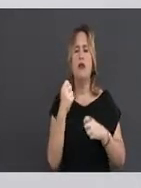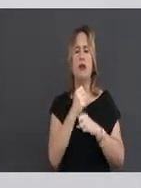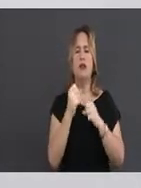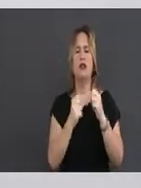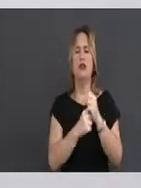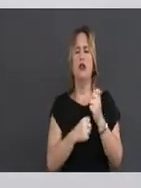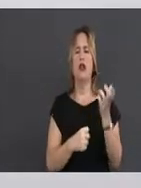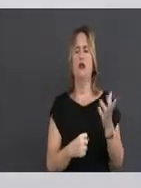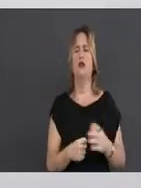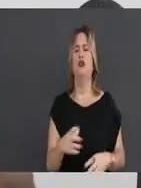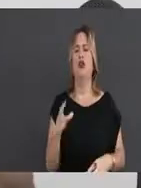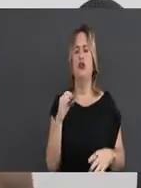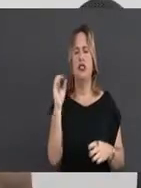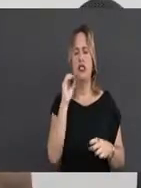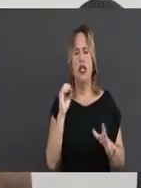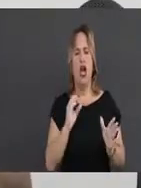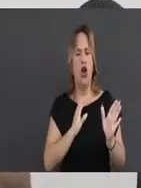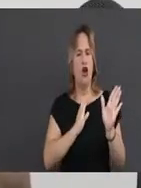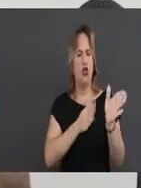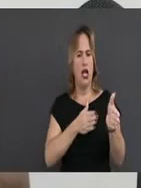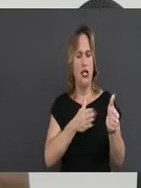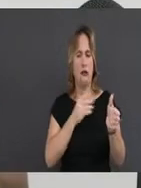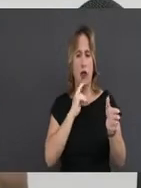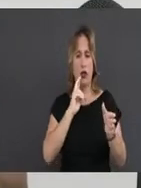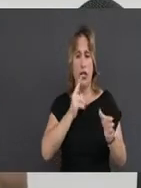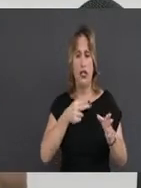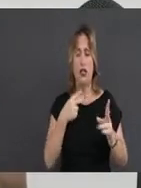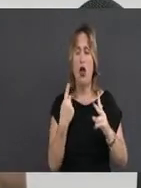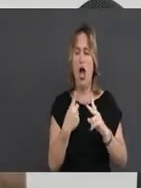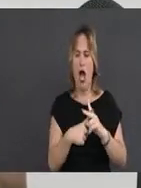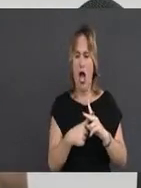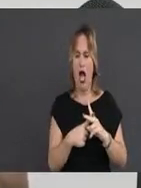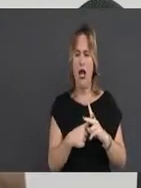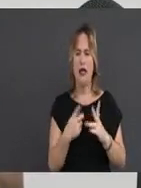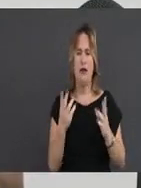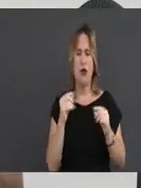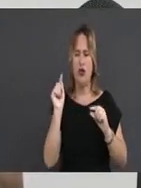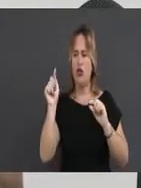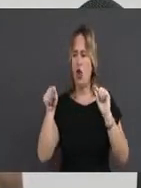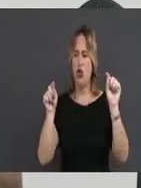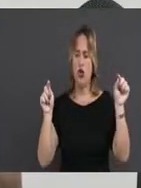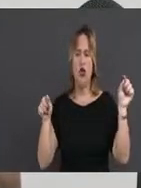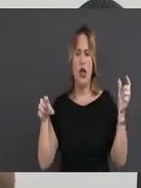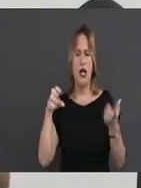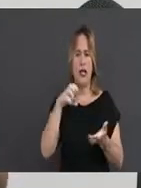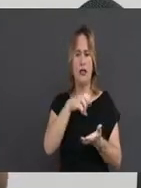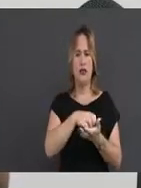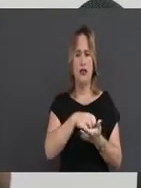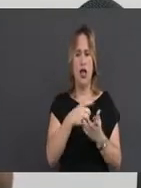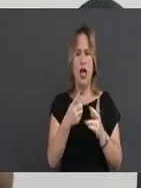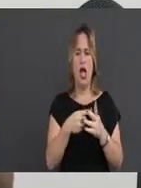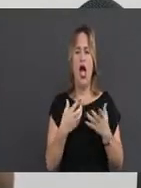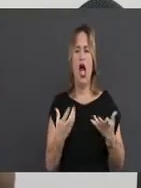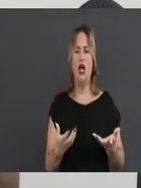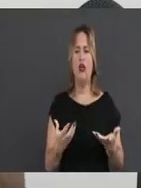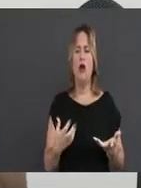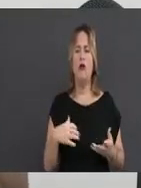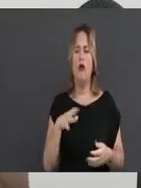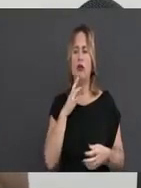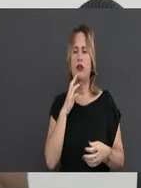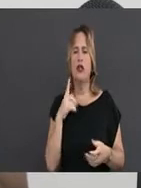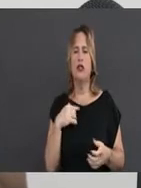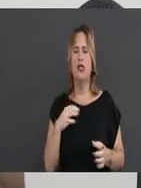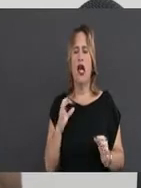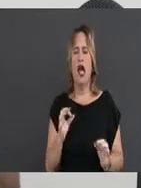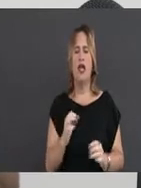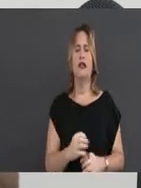usted? Organizamos, decidimos, porque había en varios lugares de la ciudad, acomodándose como el traje a la medida